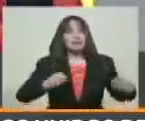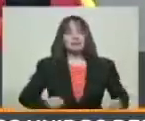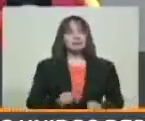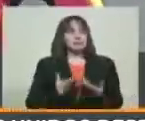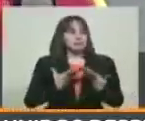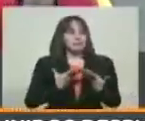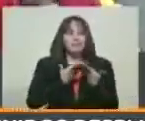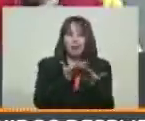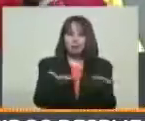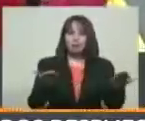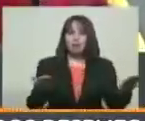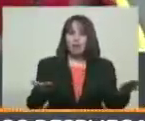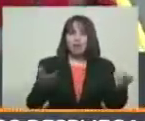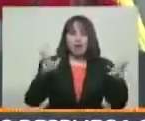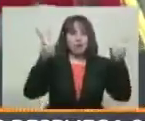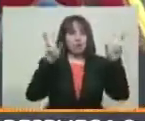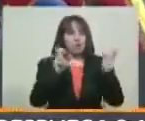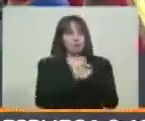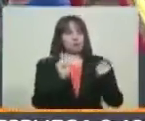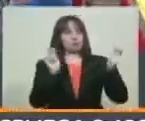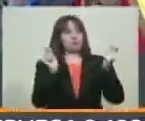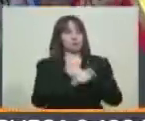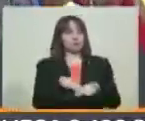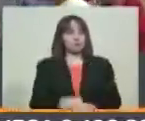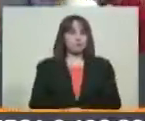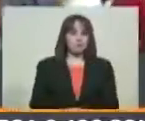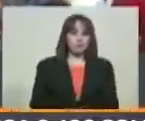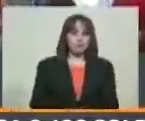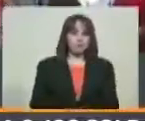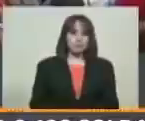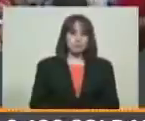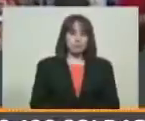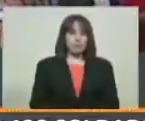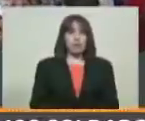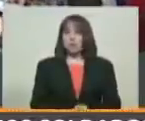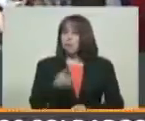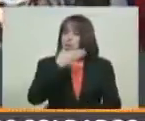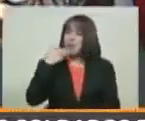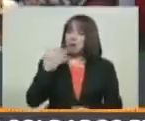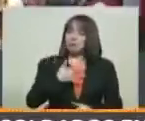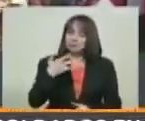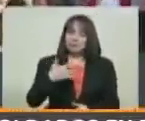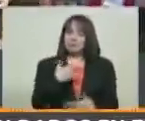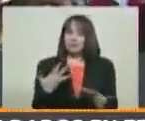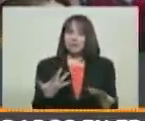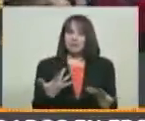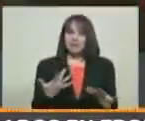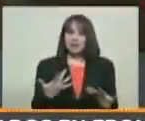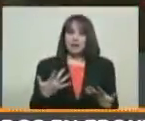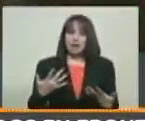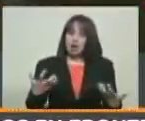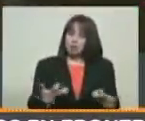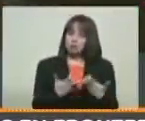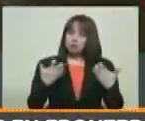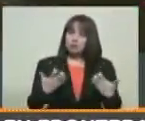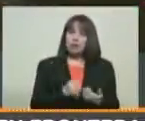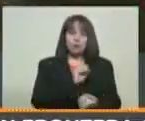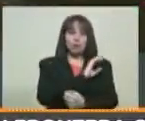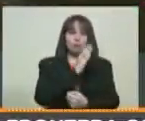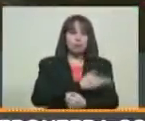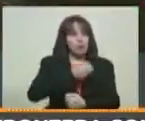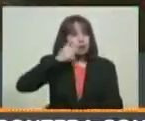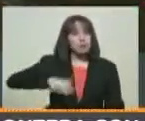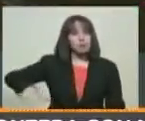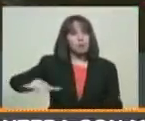redimida, renovada. Y vale la pena luchar por el pueblo de Venezuela. Vale